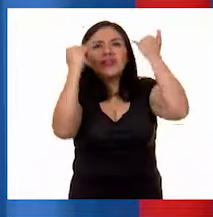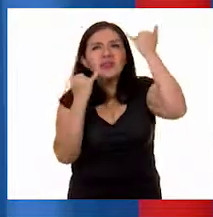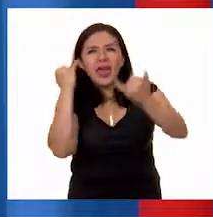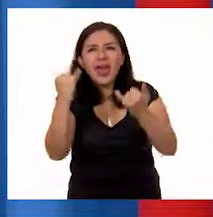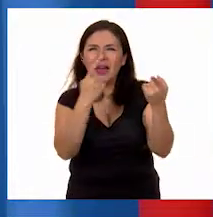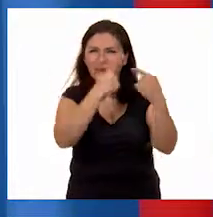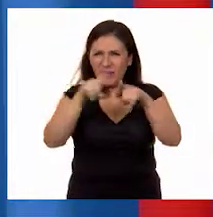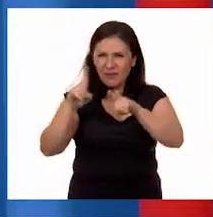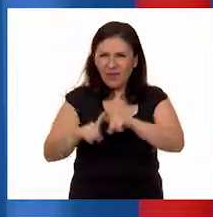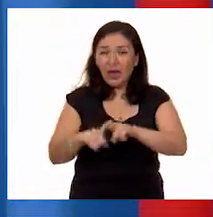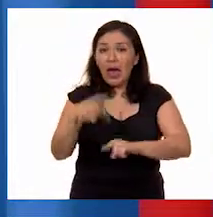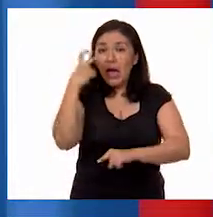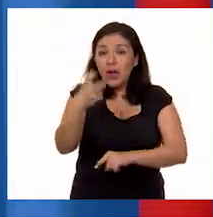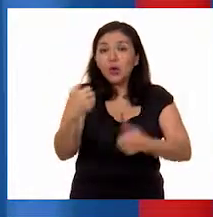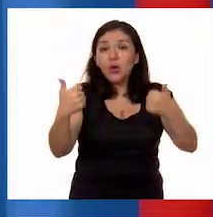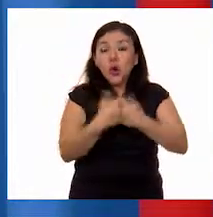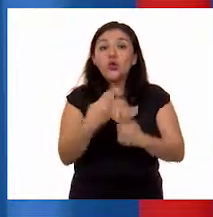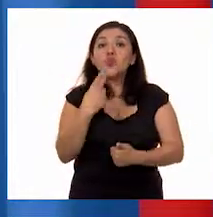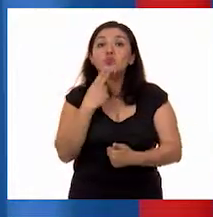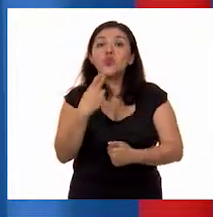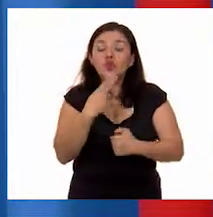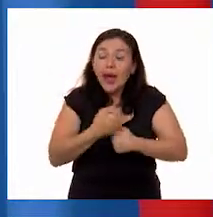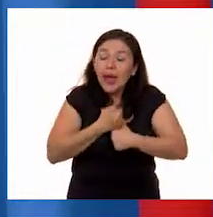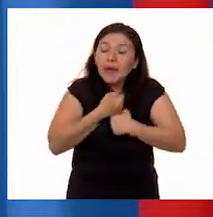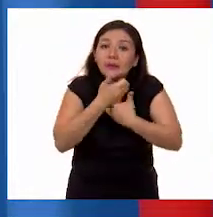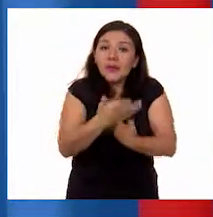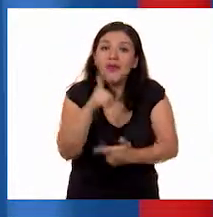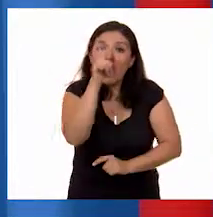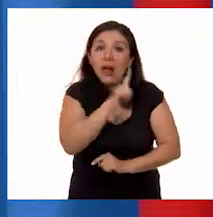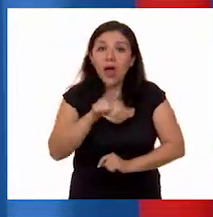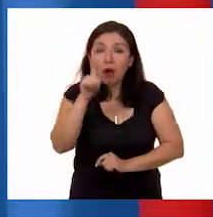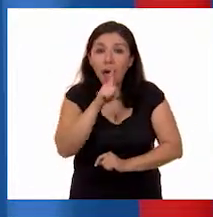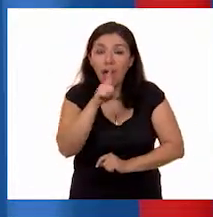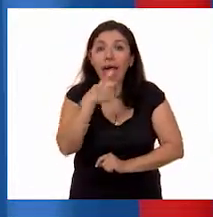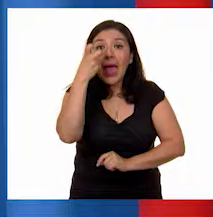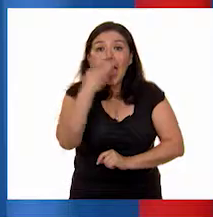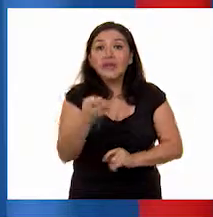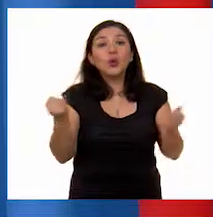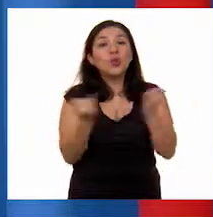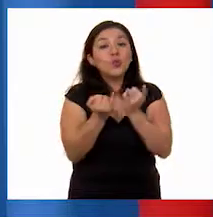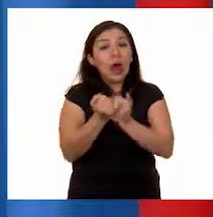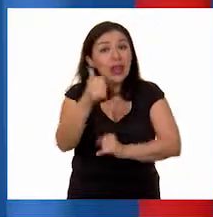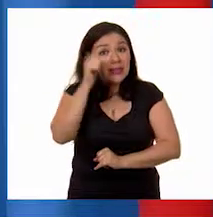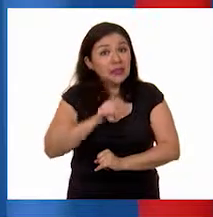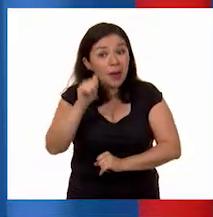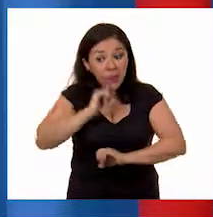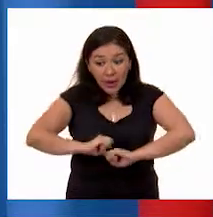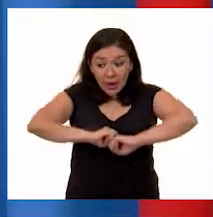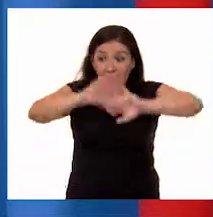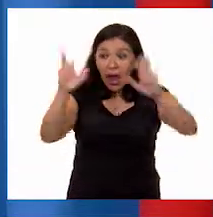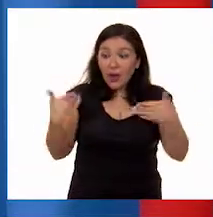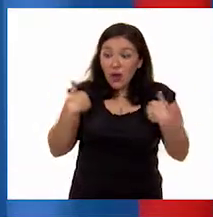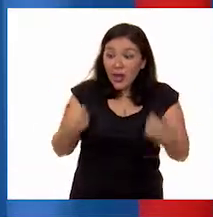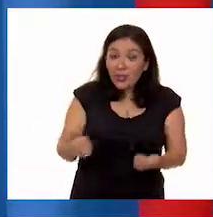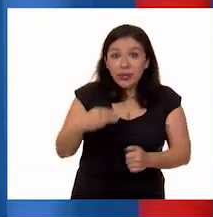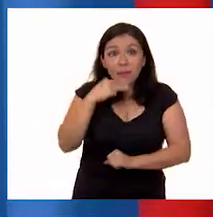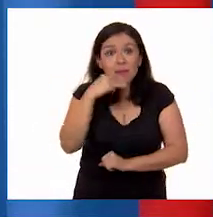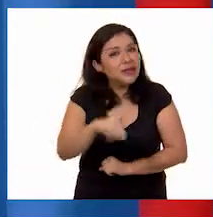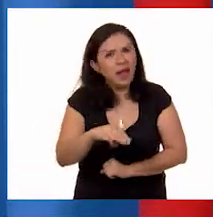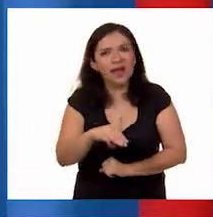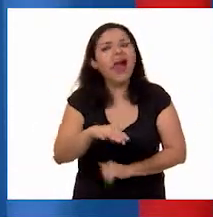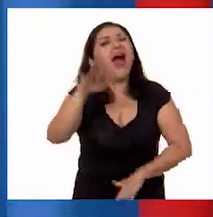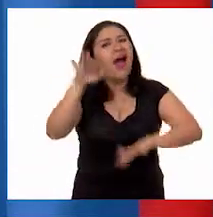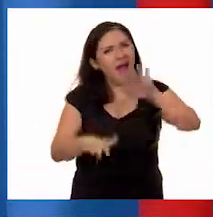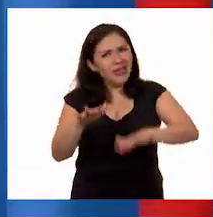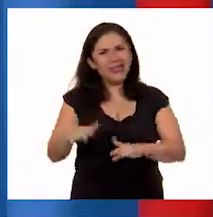a partir de un uso expresivo del lenguaje, claro está. Y también que no siempre es claro el mensaje, pero que sin